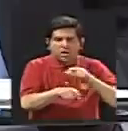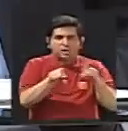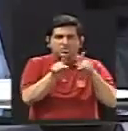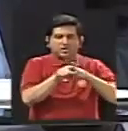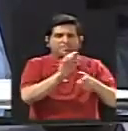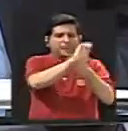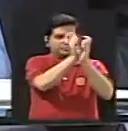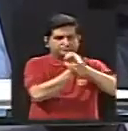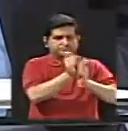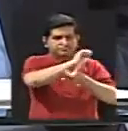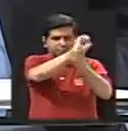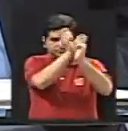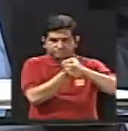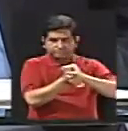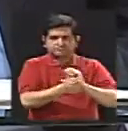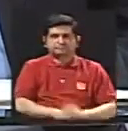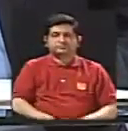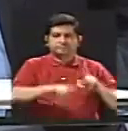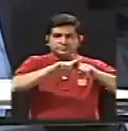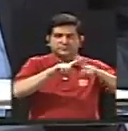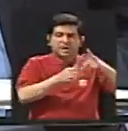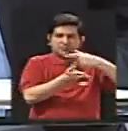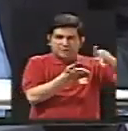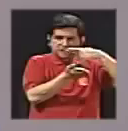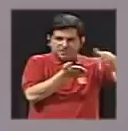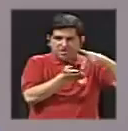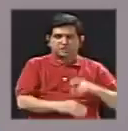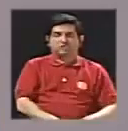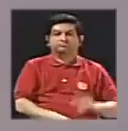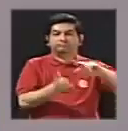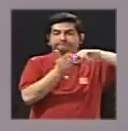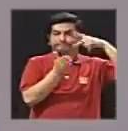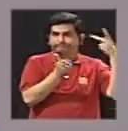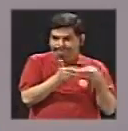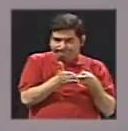van cambiando, ¿verdad? De acuerdo al salario. Uh-huh. Es decir,